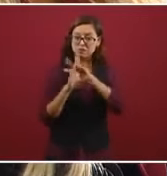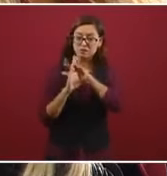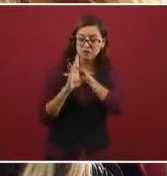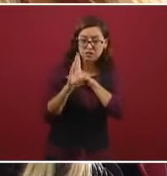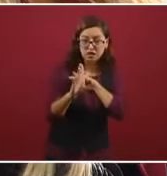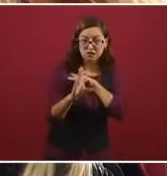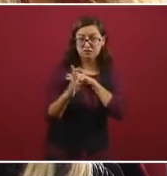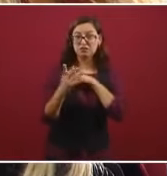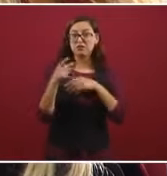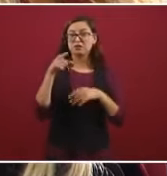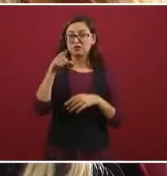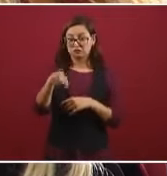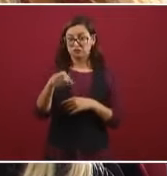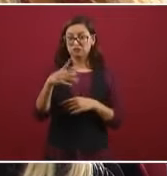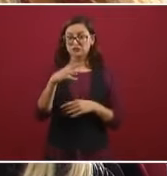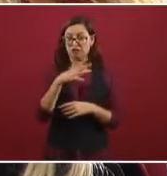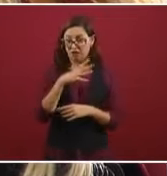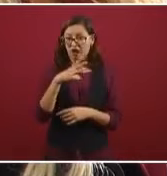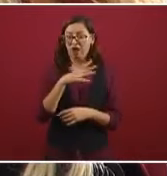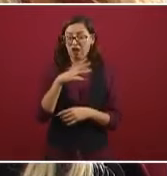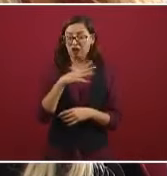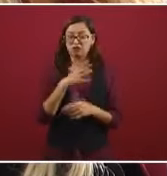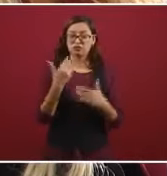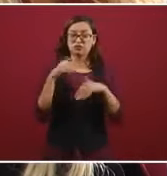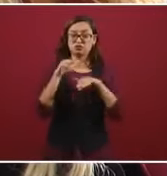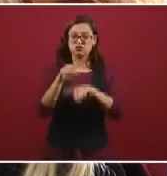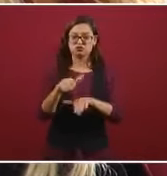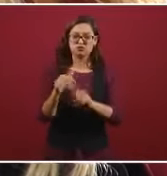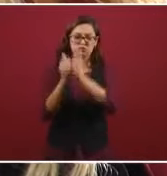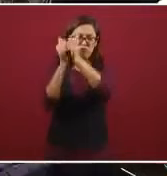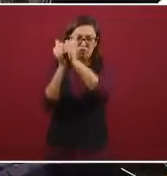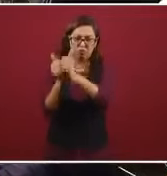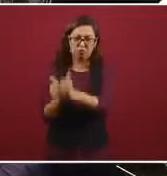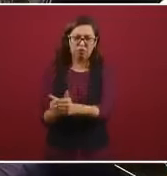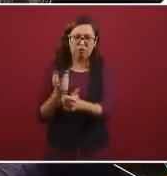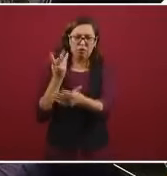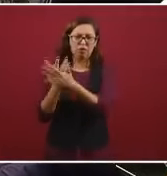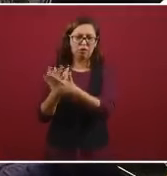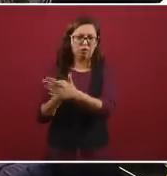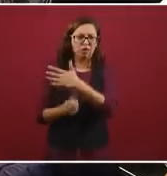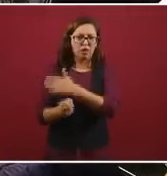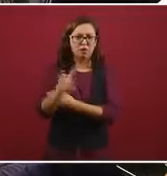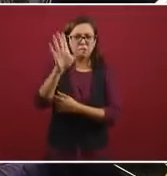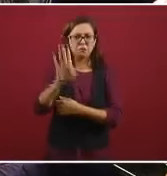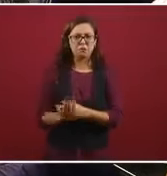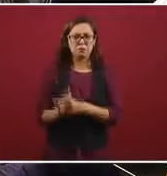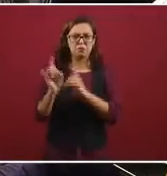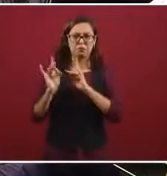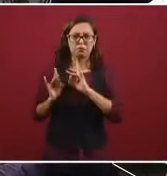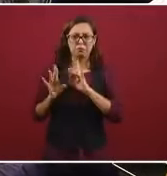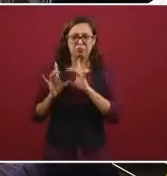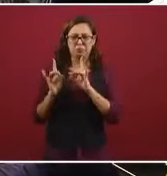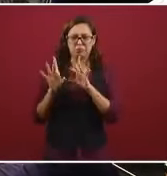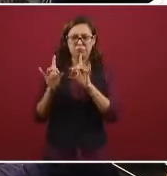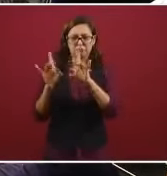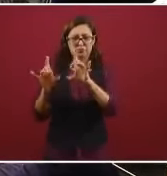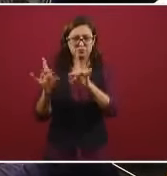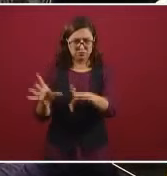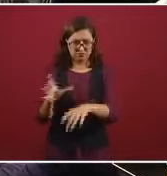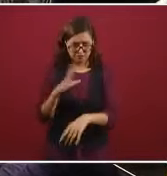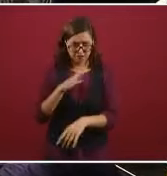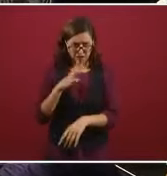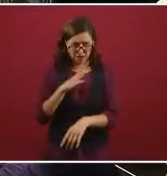las estaciones migratorias sobre el confinamiento y todas estas cosas que se han venido presentando.